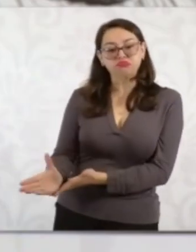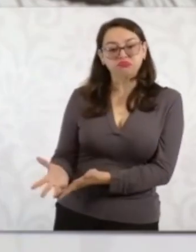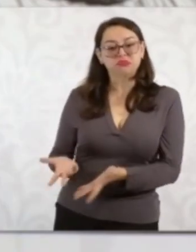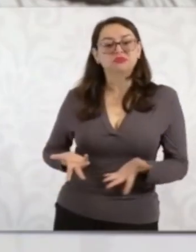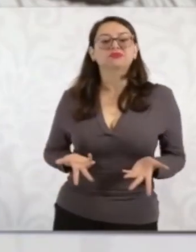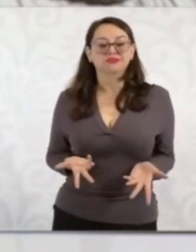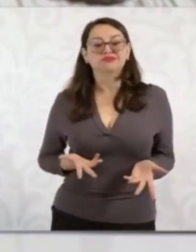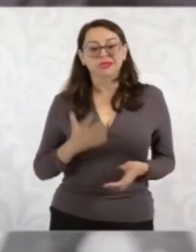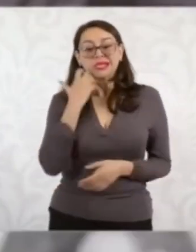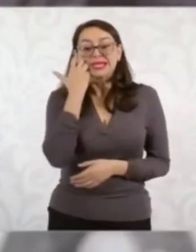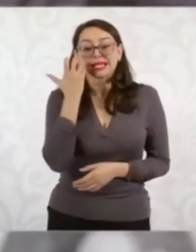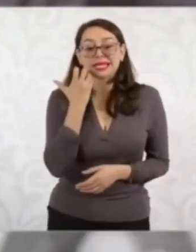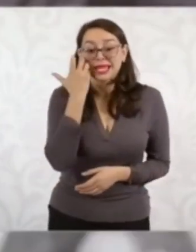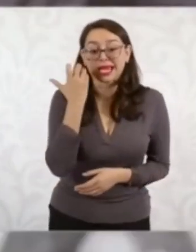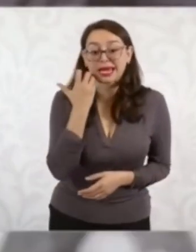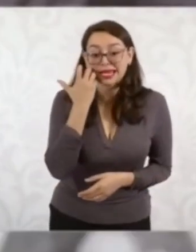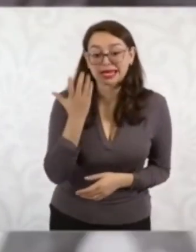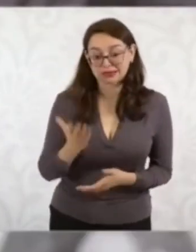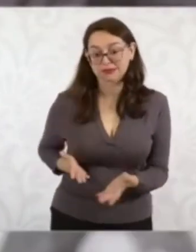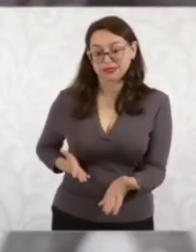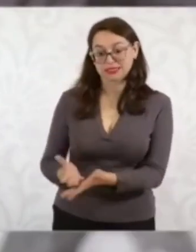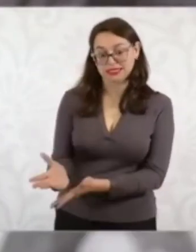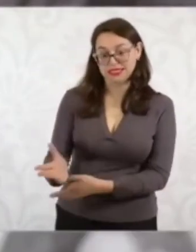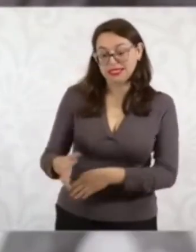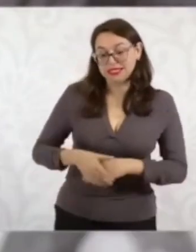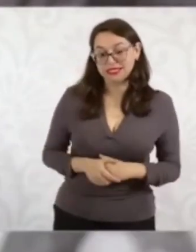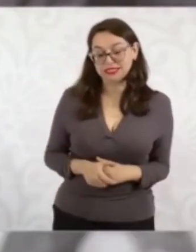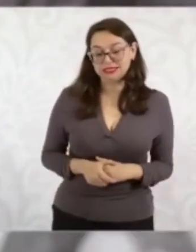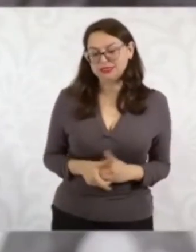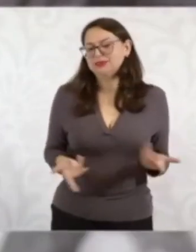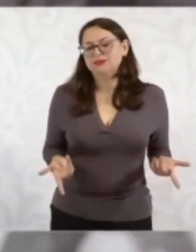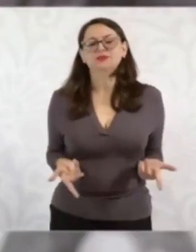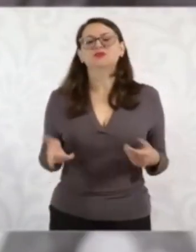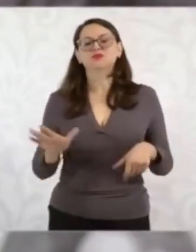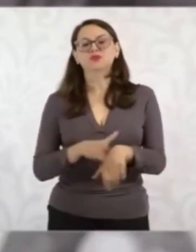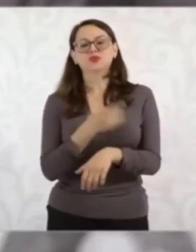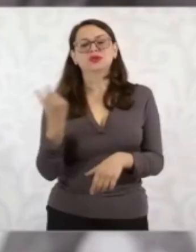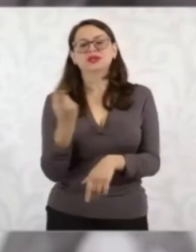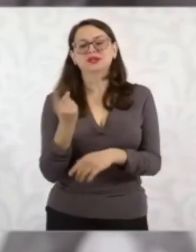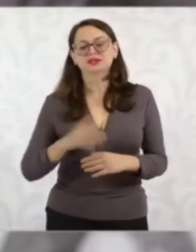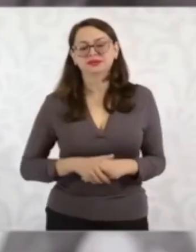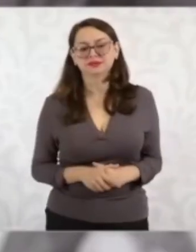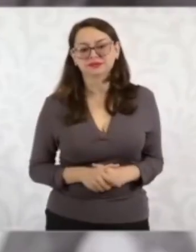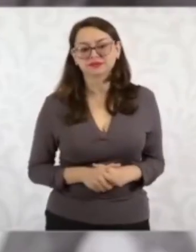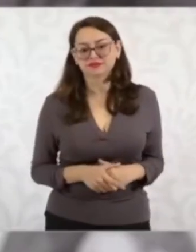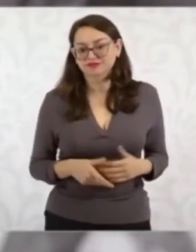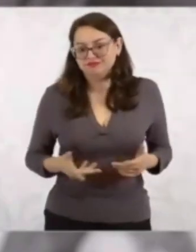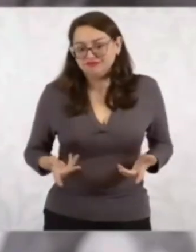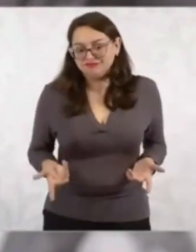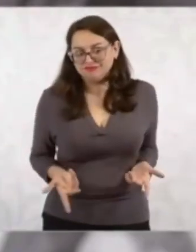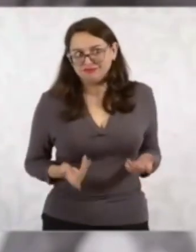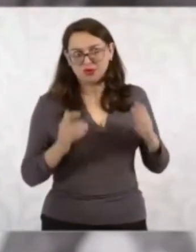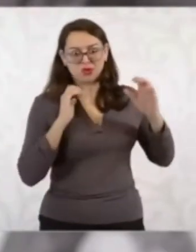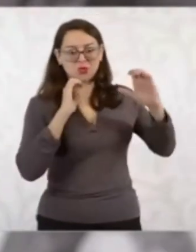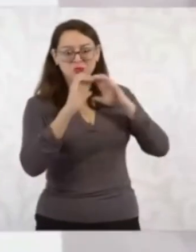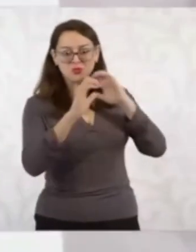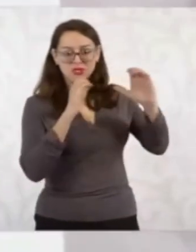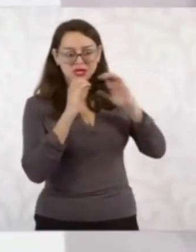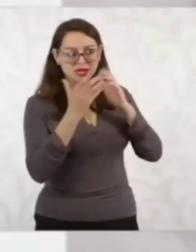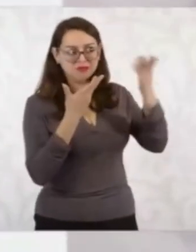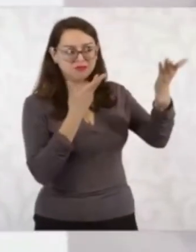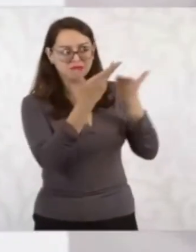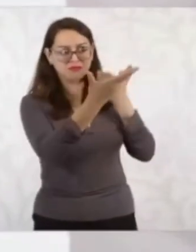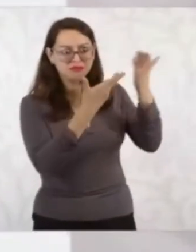Es una de las motivaciones. ¿Por qué? Porque tenemos comunicación. Y aquí se hacen